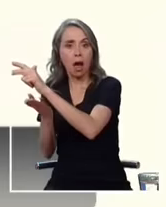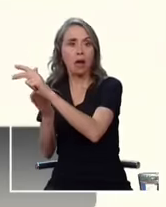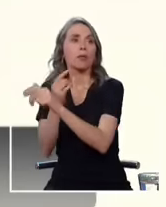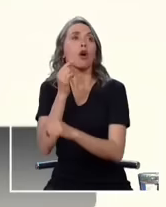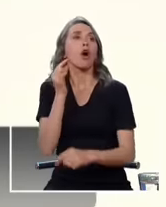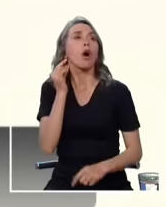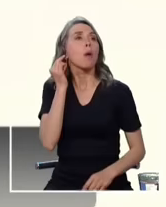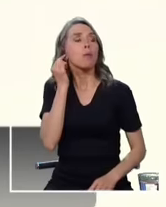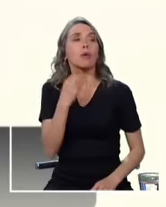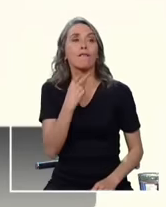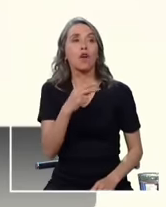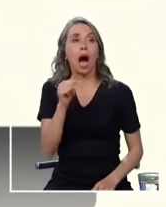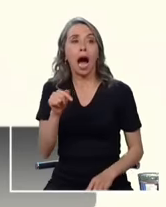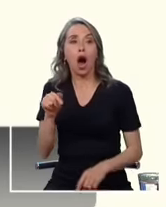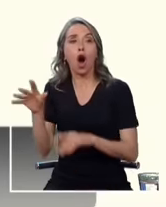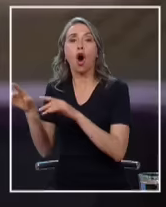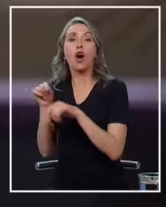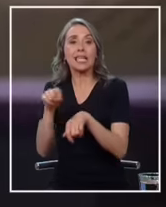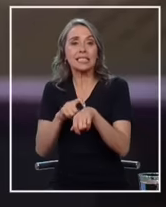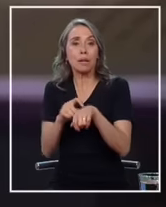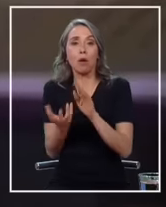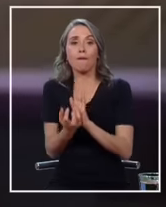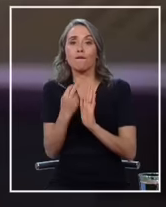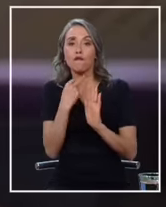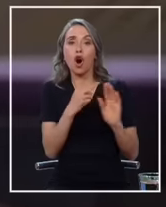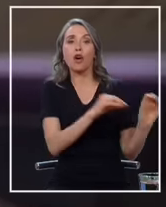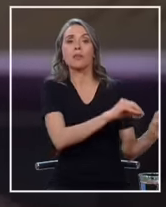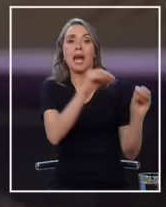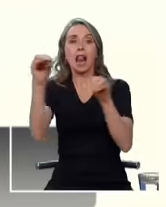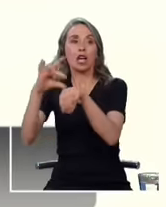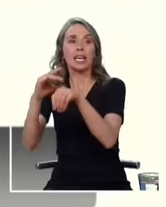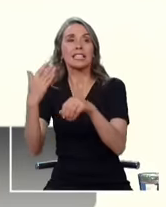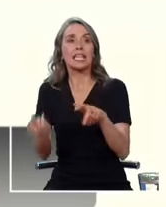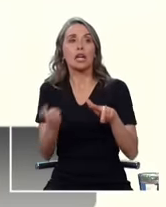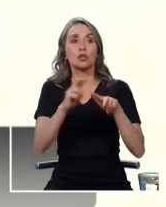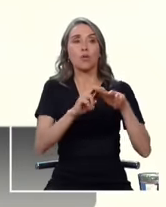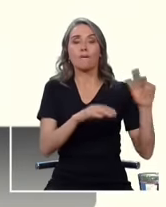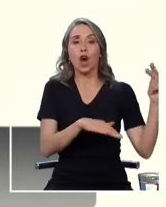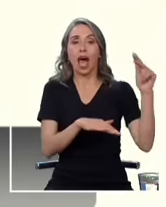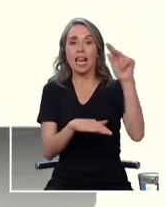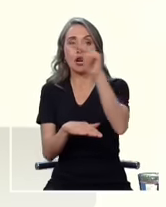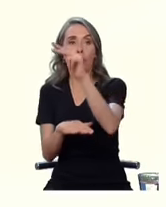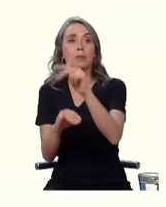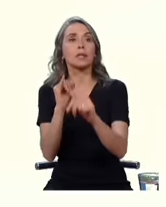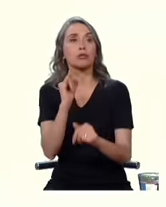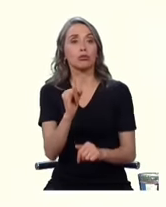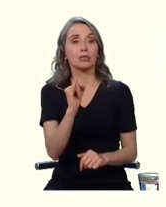En este momento lo están llevando a la clínica. Ah, ya salió el helicóptero. Ya salió el helicóptero, sí.